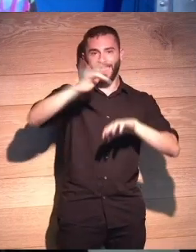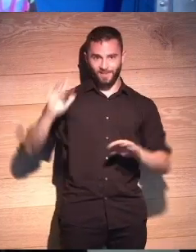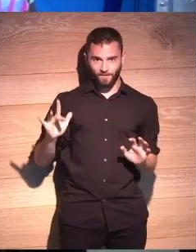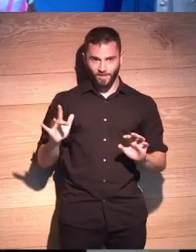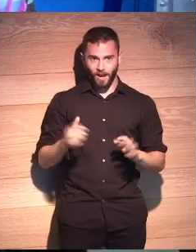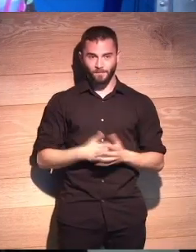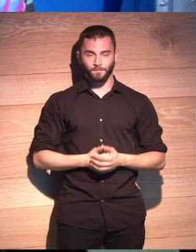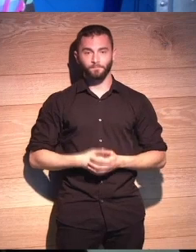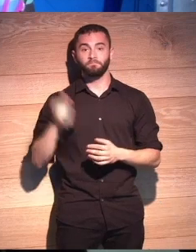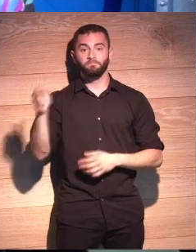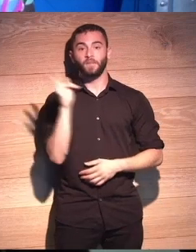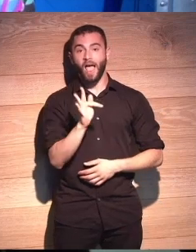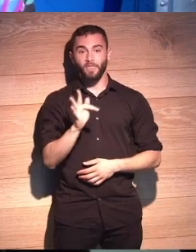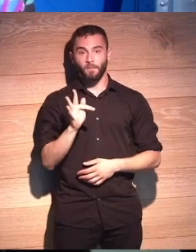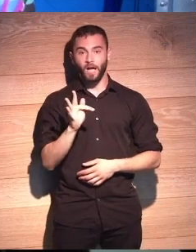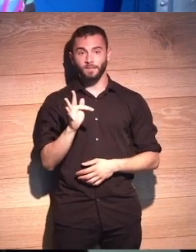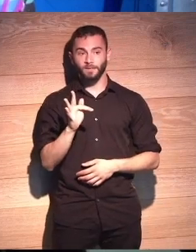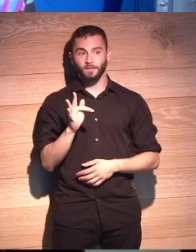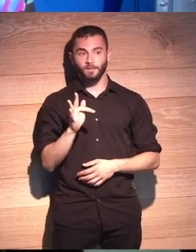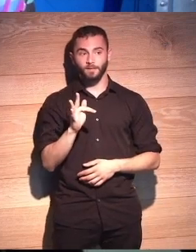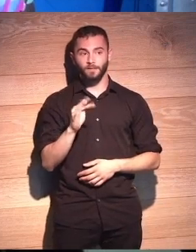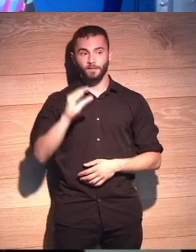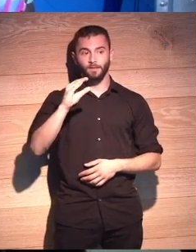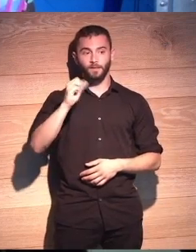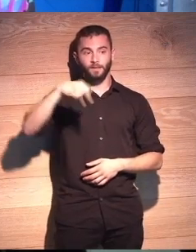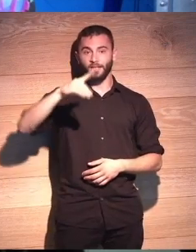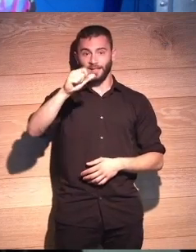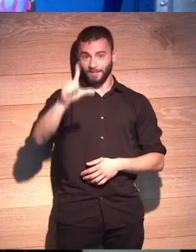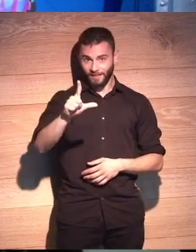artificial. Y además ha salido del candil y ya no hay quien lo